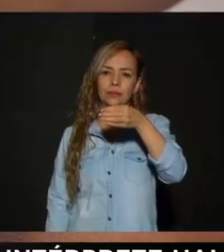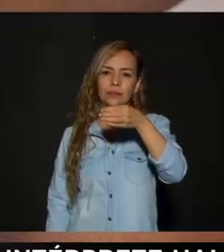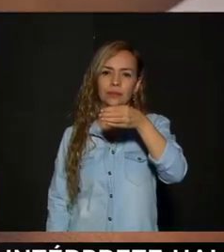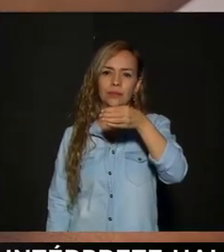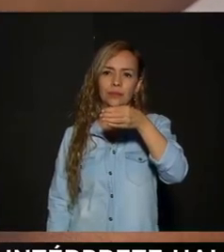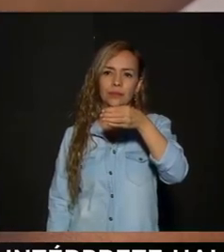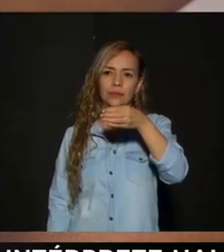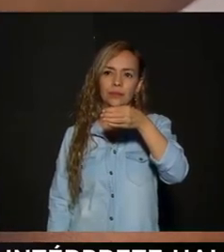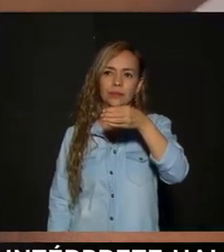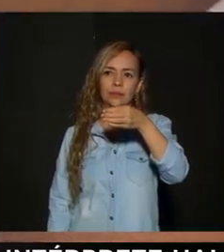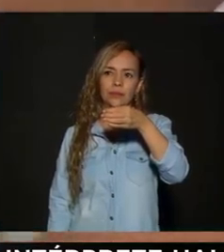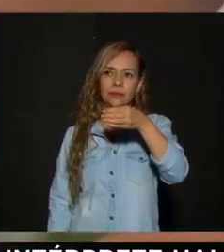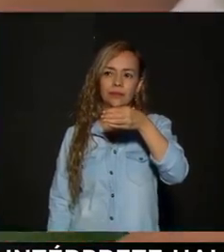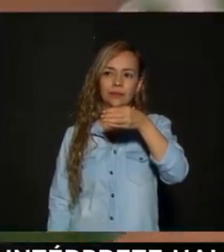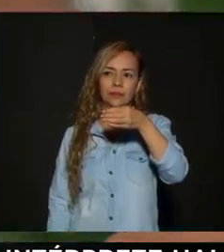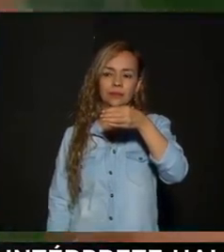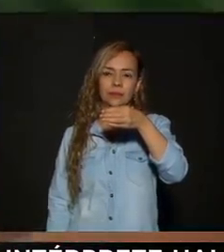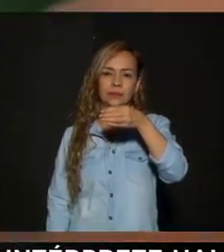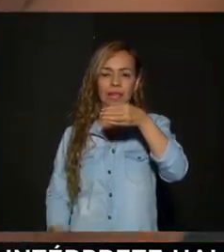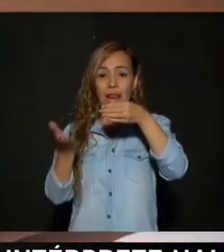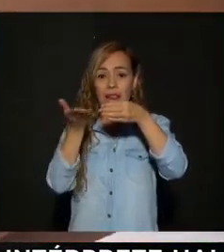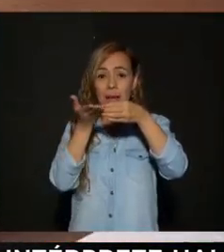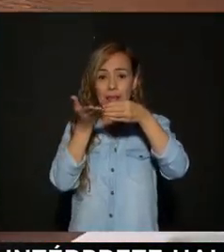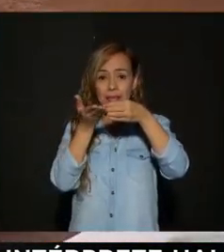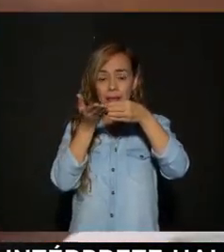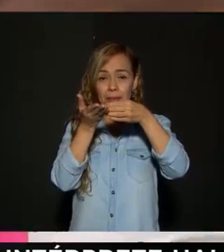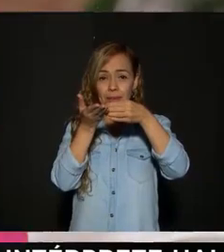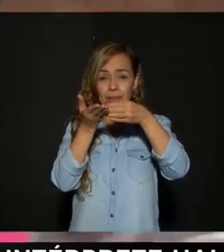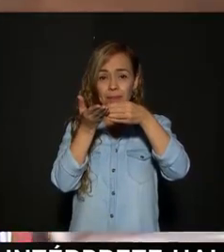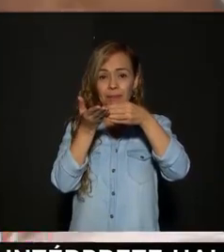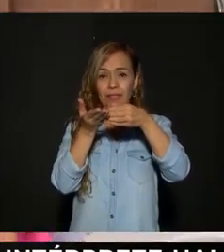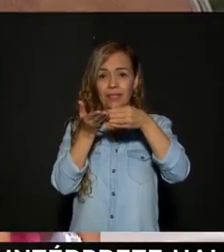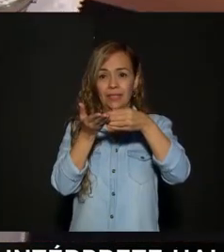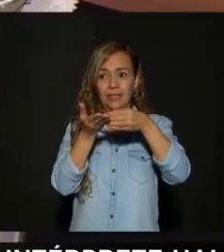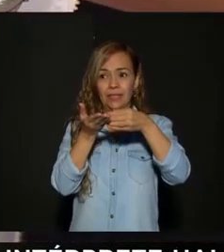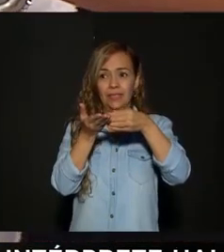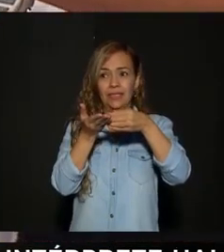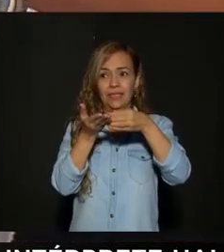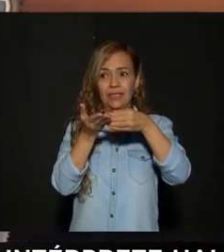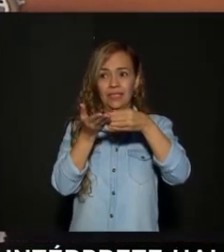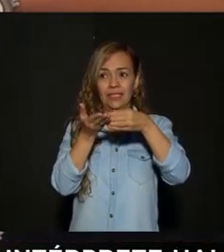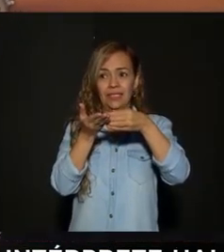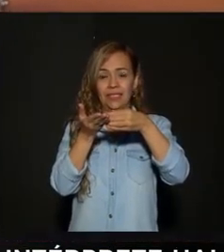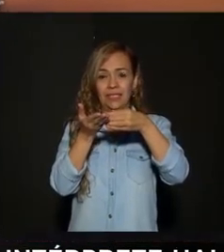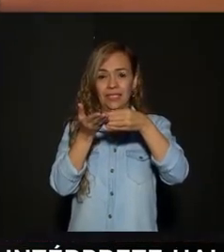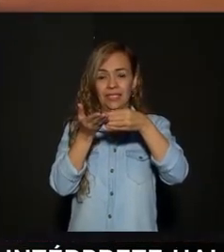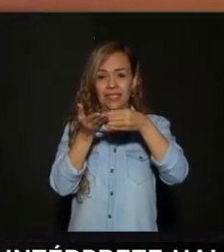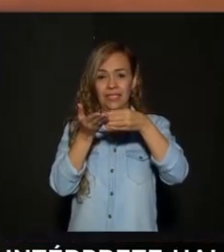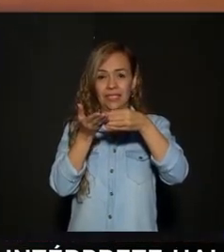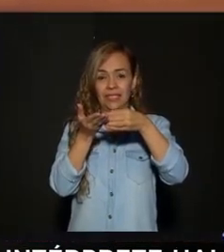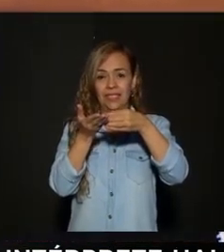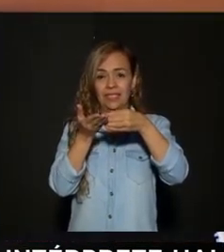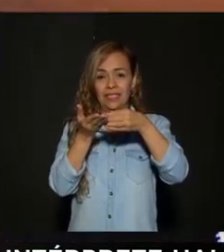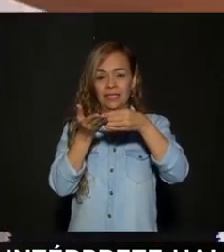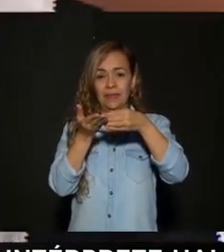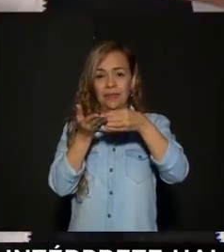Ahí, ¿cierto? Por favor, enfoquen bien que los niños puedan. Eso. Y no, para que los niños lo hagan en casa. Sí. Y mira, no solo estamos trabajando